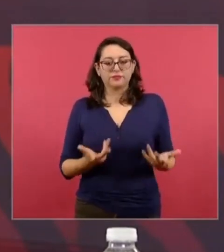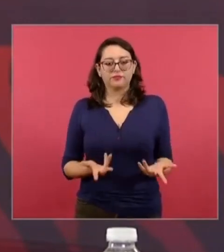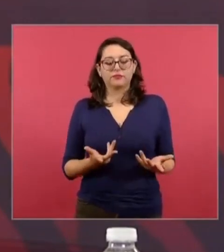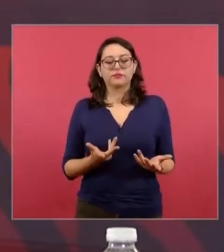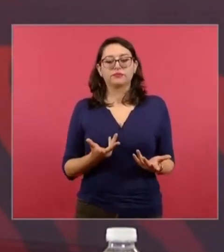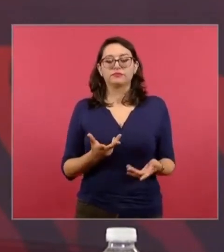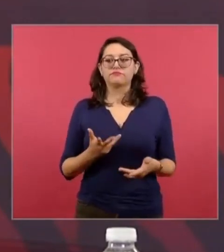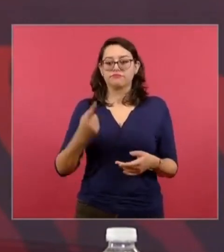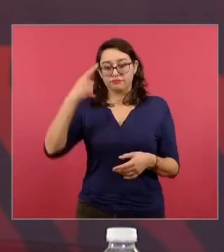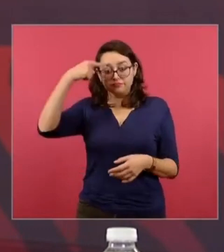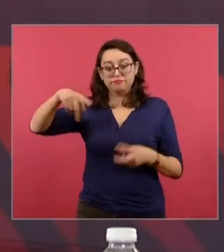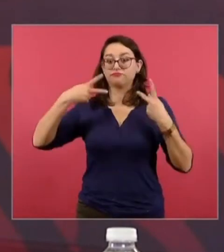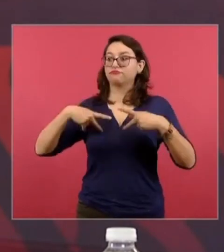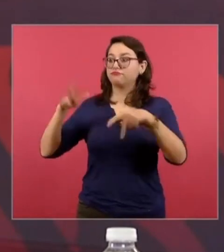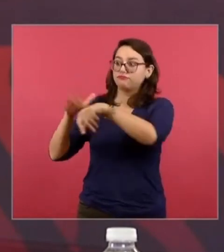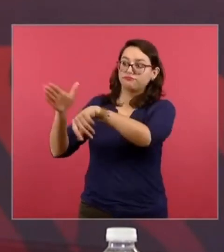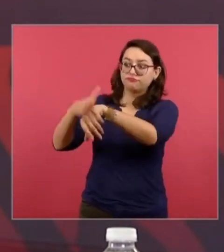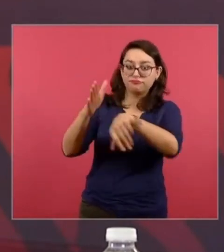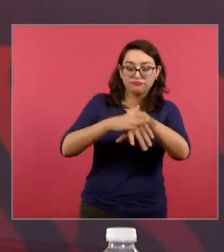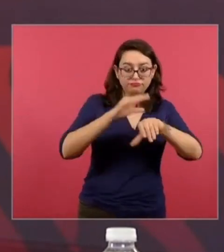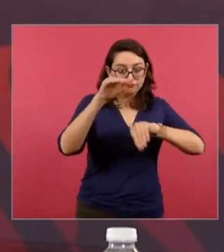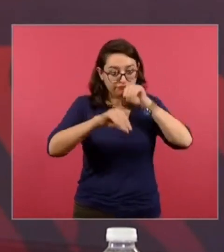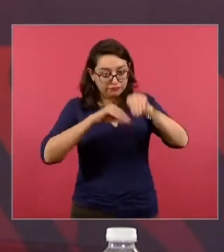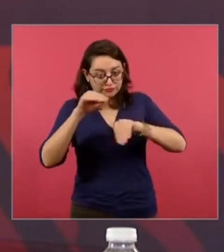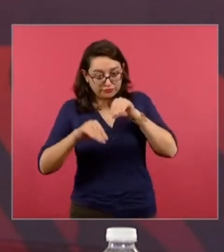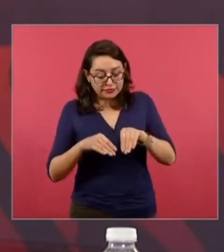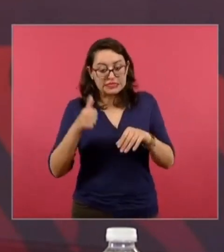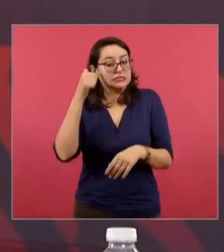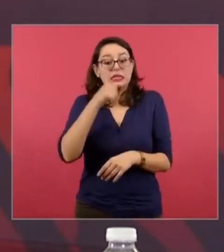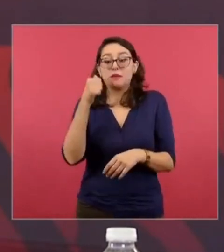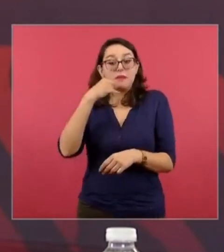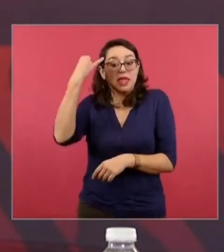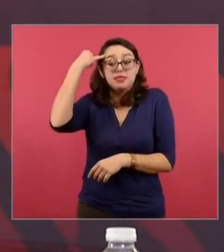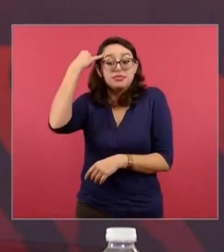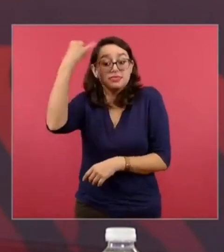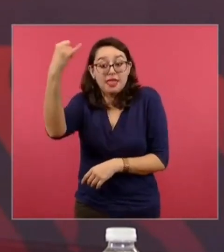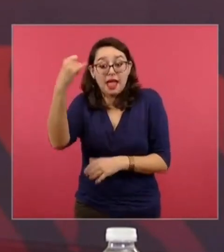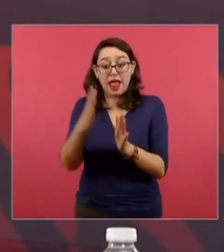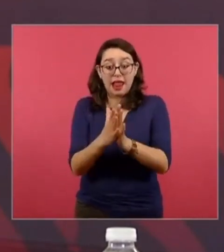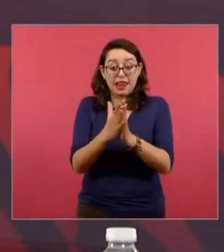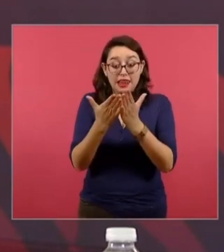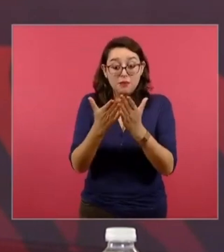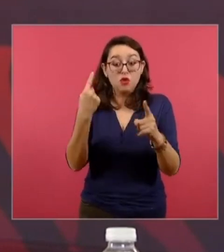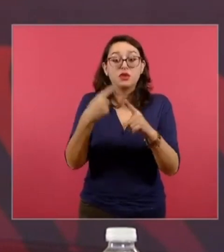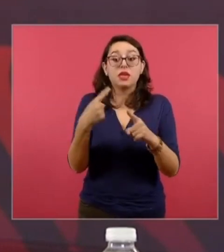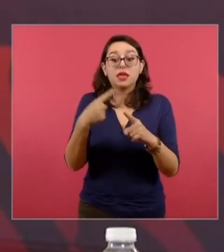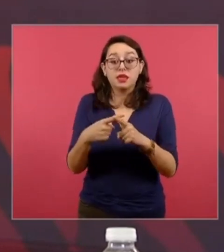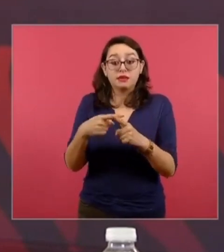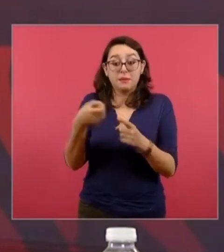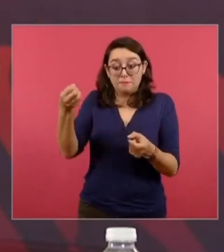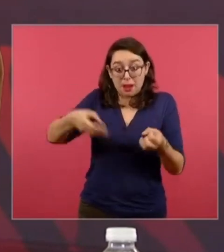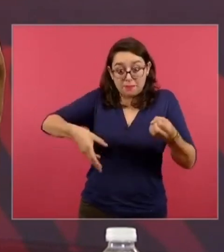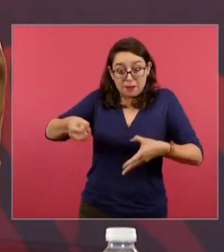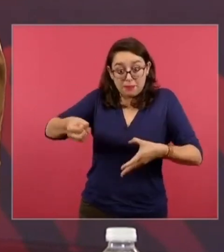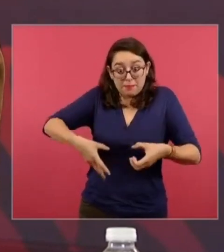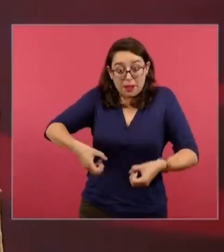Martín Luis Guzmán. Se pensó que el libro se hiciera con los maestros. Ellos querían que no fuera un libro de autor, de un especialista que le